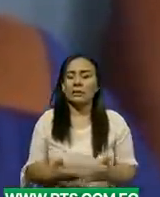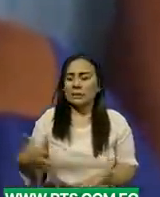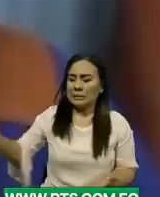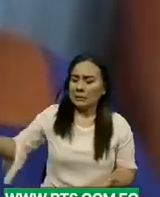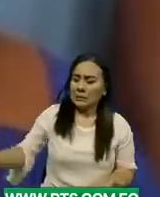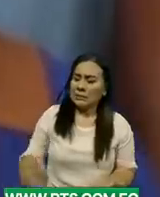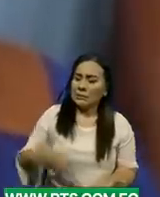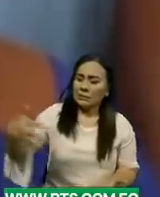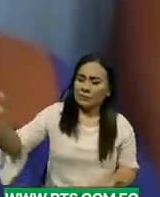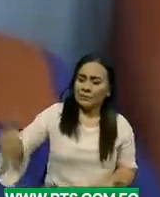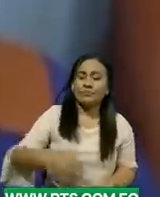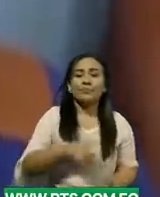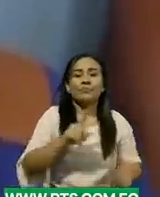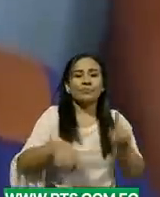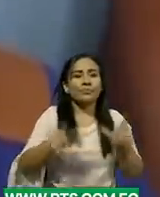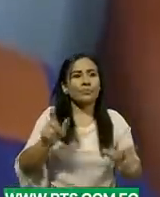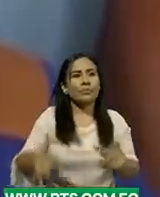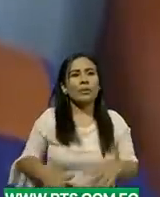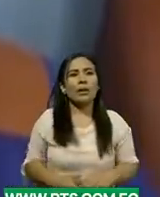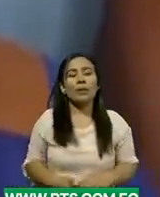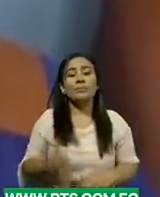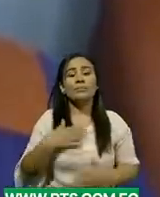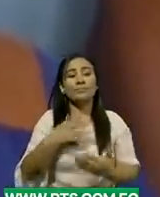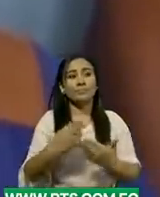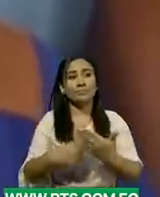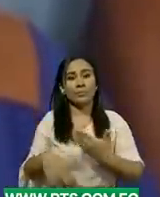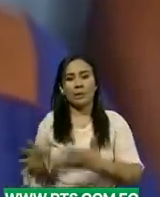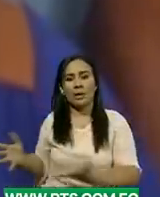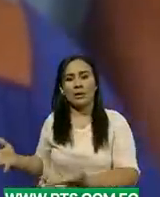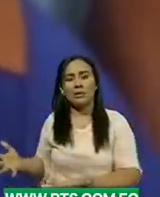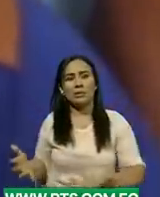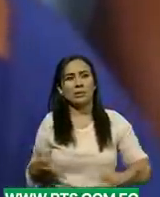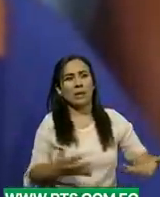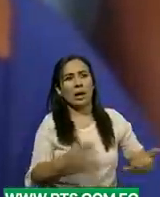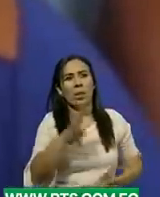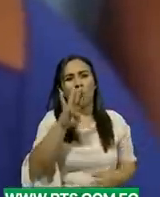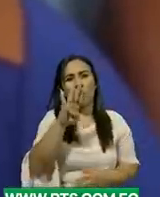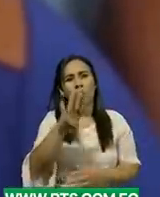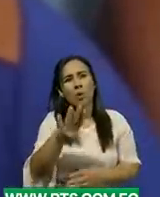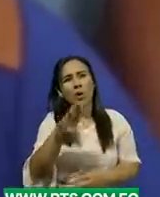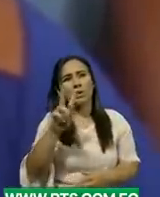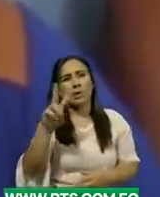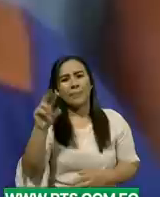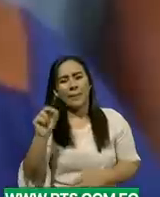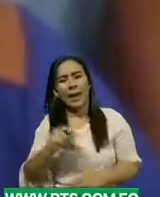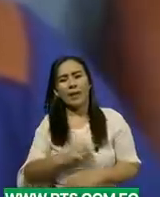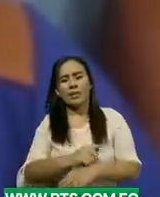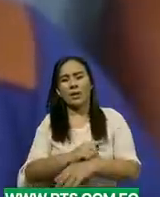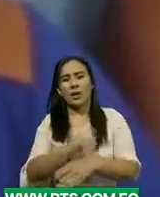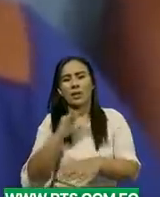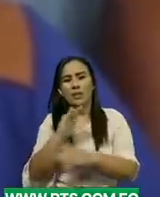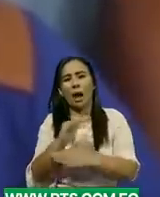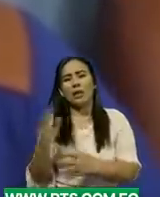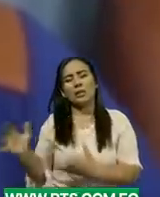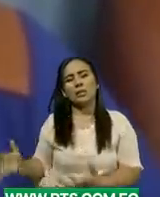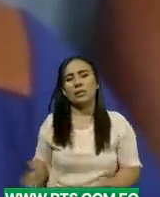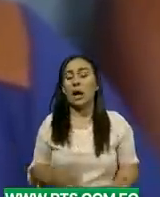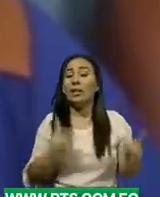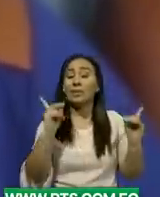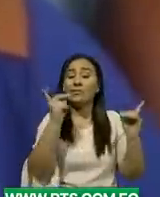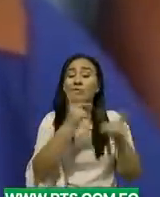con unas palas, con los hijos. Más o menos a mi hijo lo sacaron a las 4:20, algo así, por ahí algo